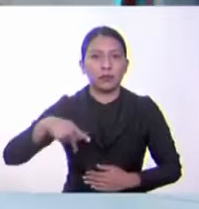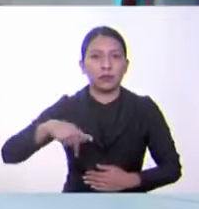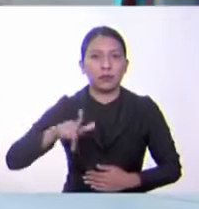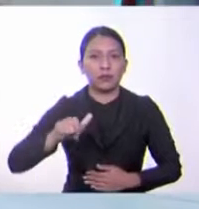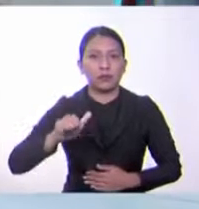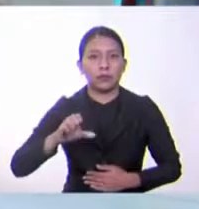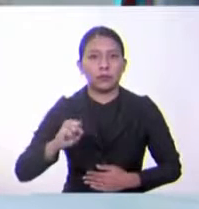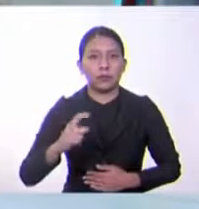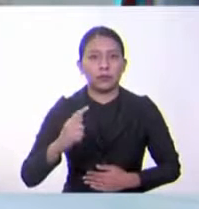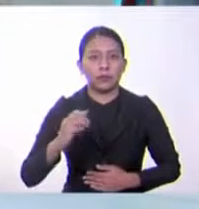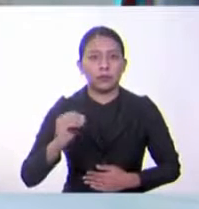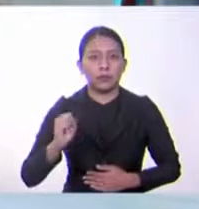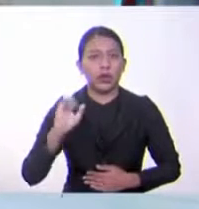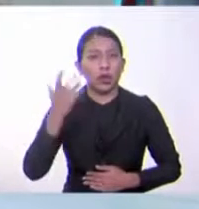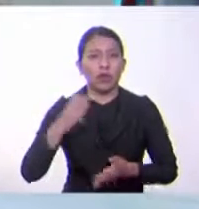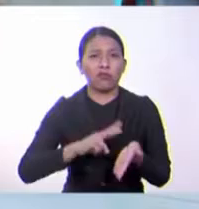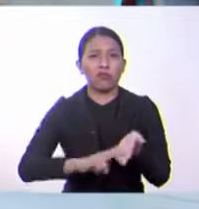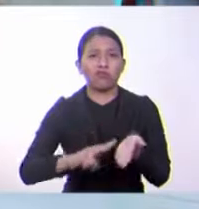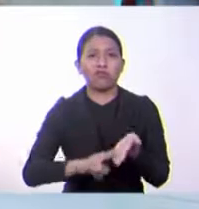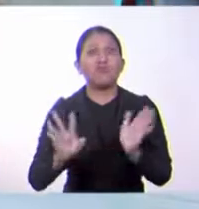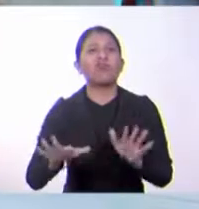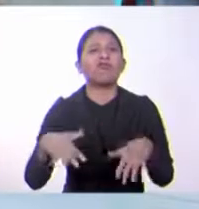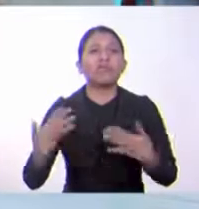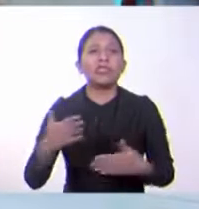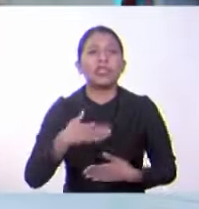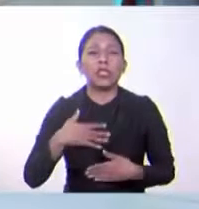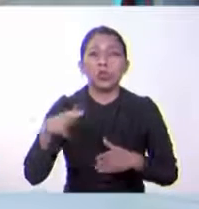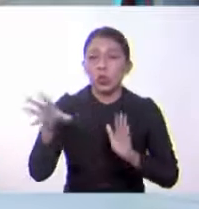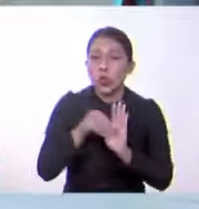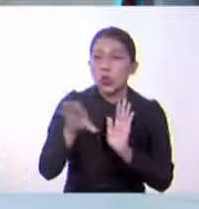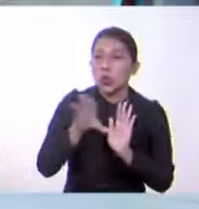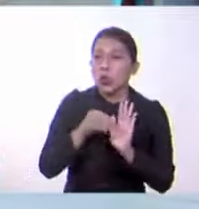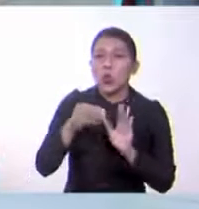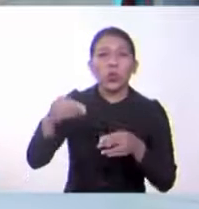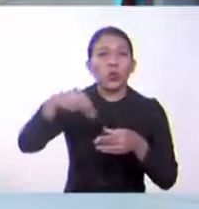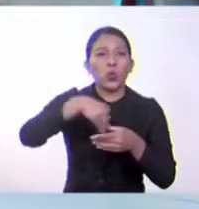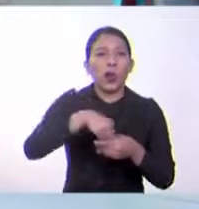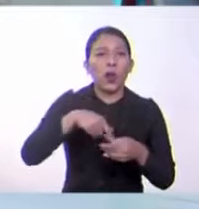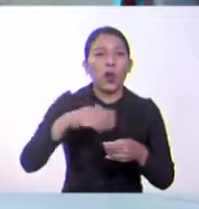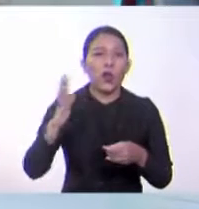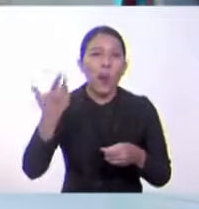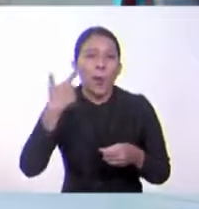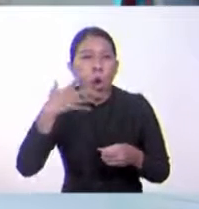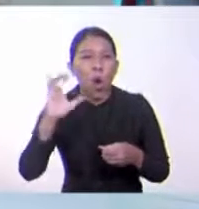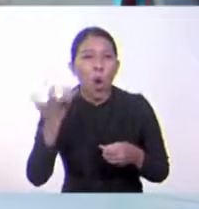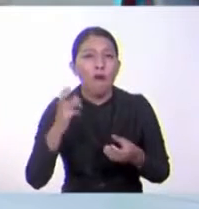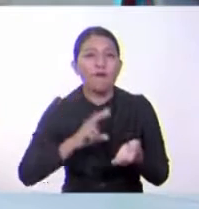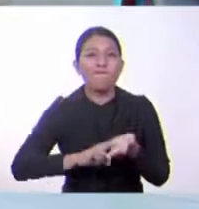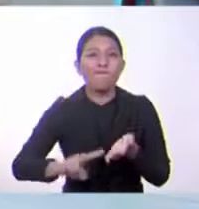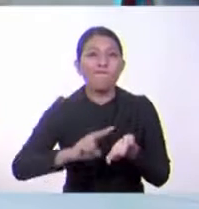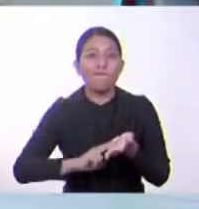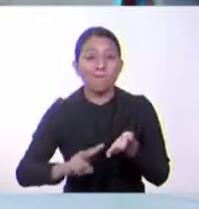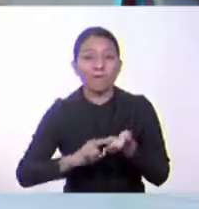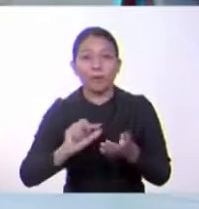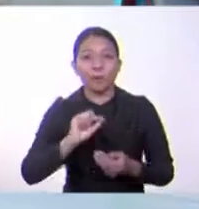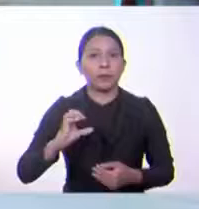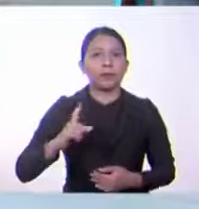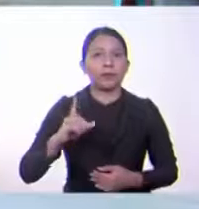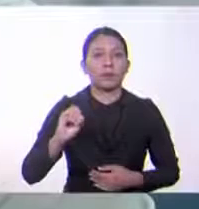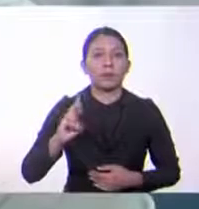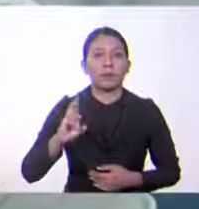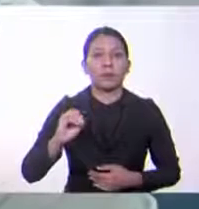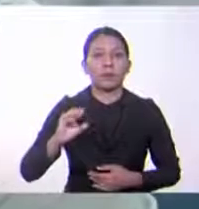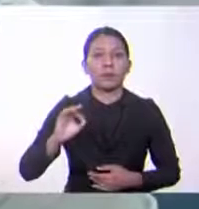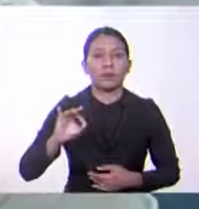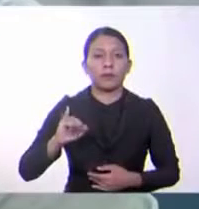cloroplastos son verdes debido a que almacenan una sustancia, un pigmento de color verde que llamamos clorofila y con